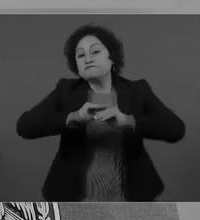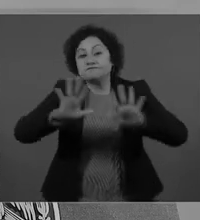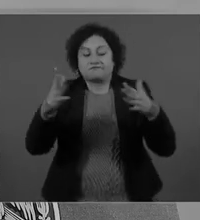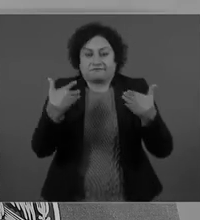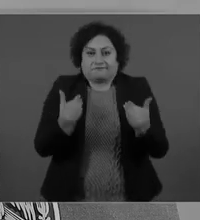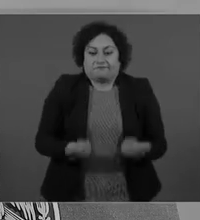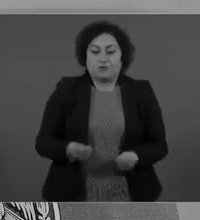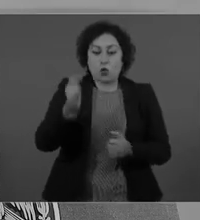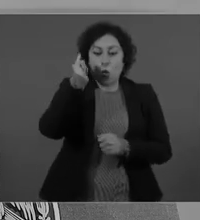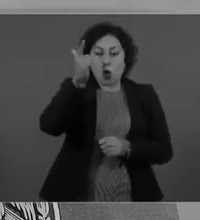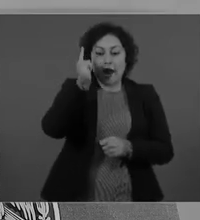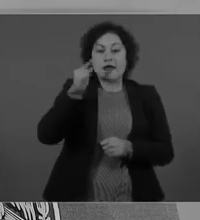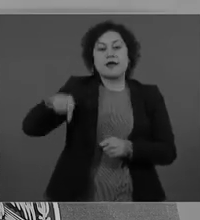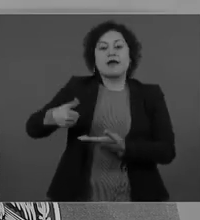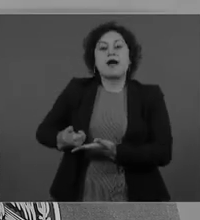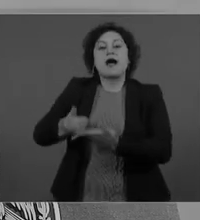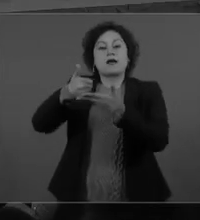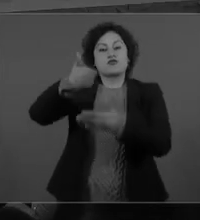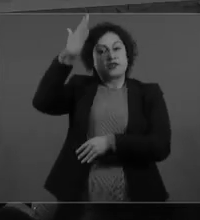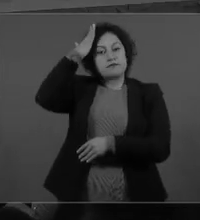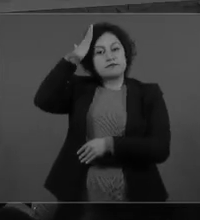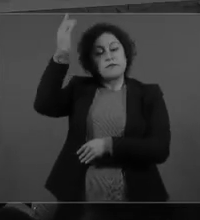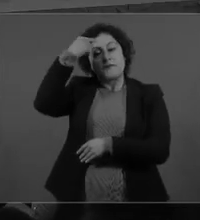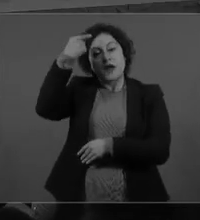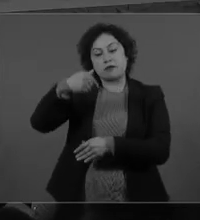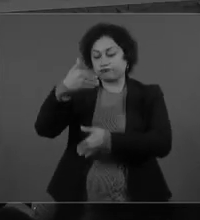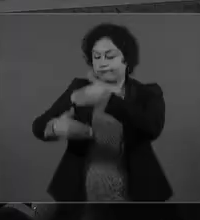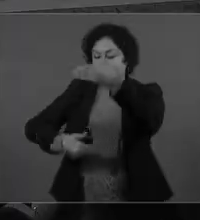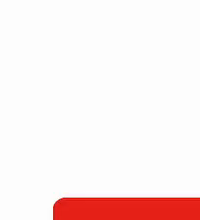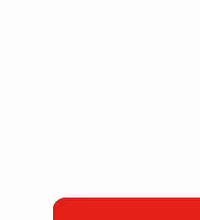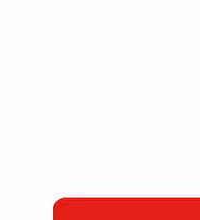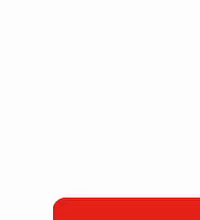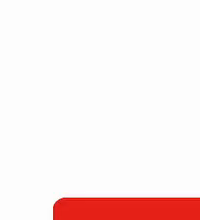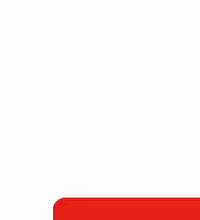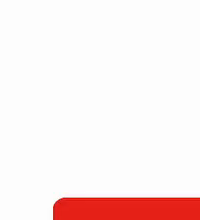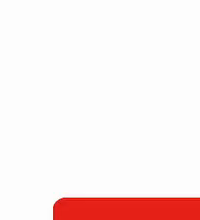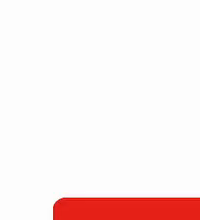cerebro contribuya a la operación. Y muchas gracias por todo, señor presidente.